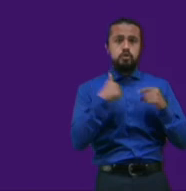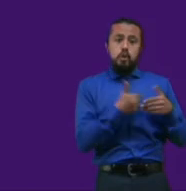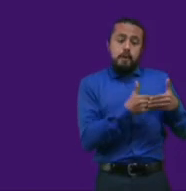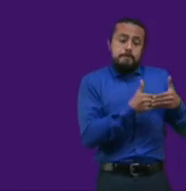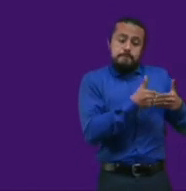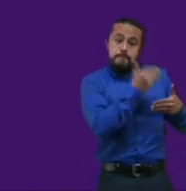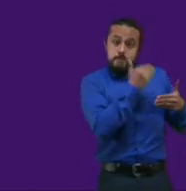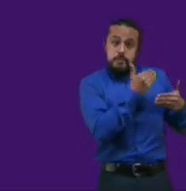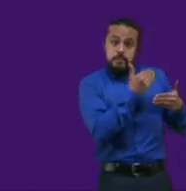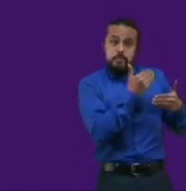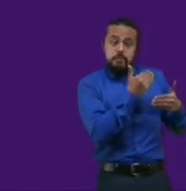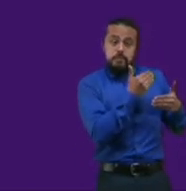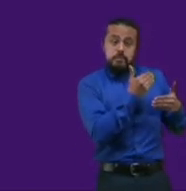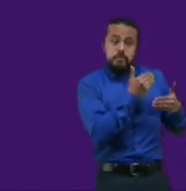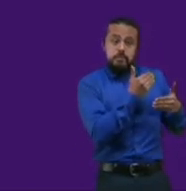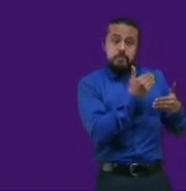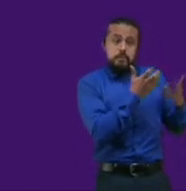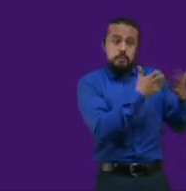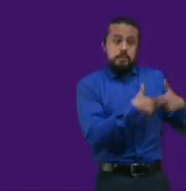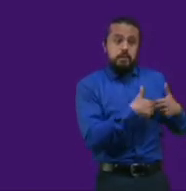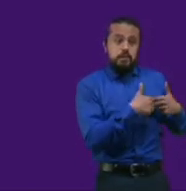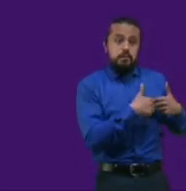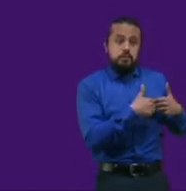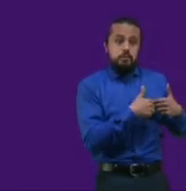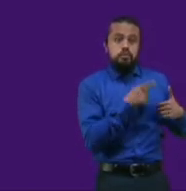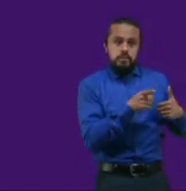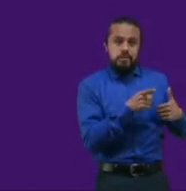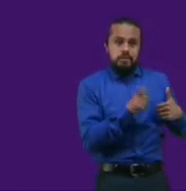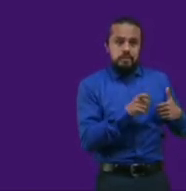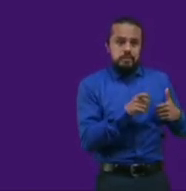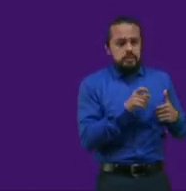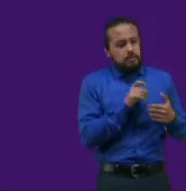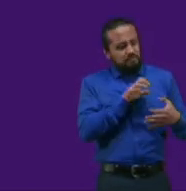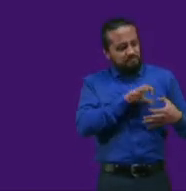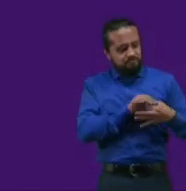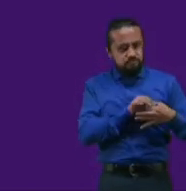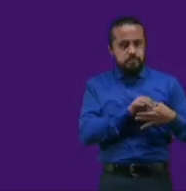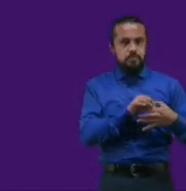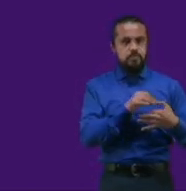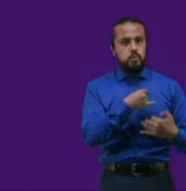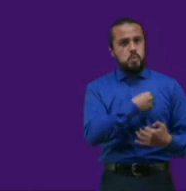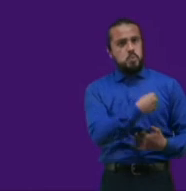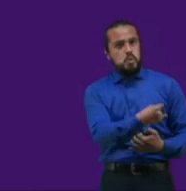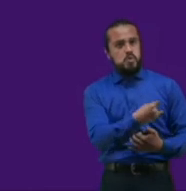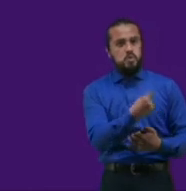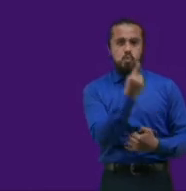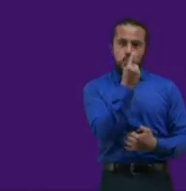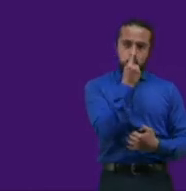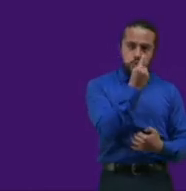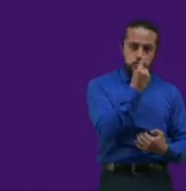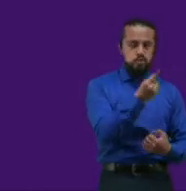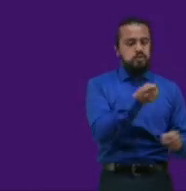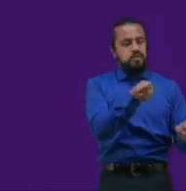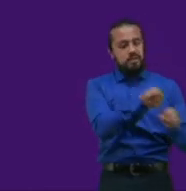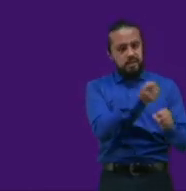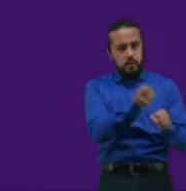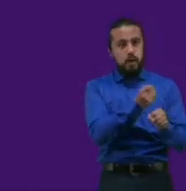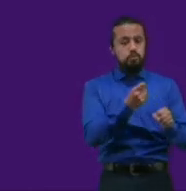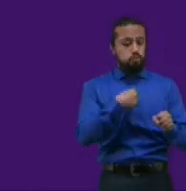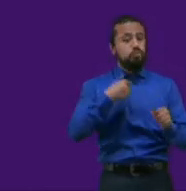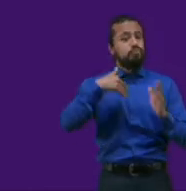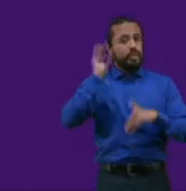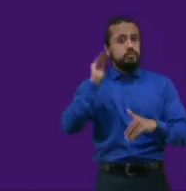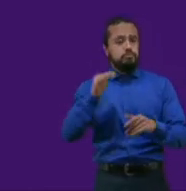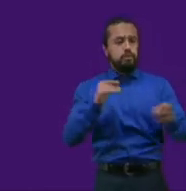empresa, la gente no te va a admirar. Tienes que aprender de todo, tienes que ser curioso, tienes que trabajar más que todos los demás,